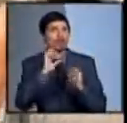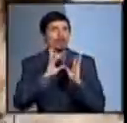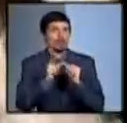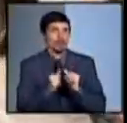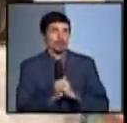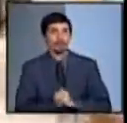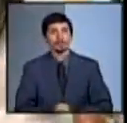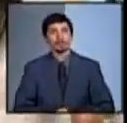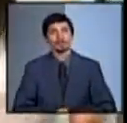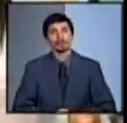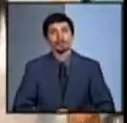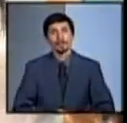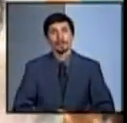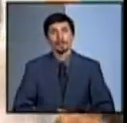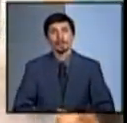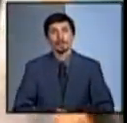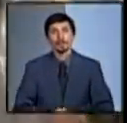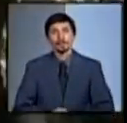Suerte.